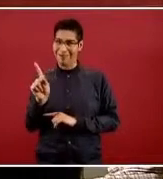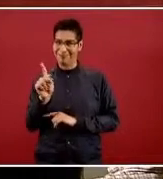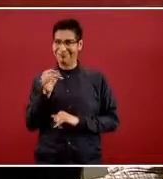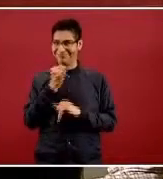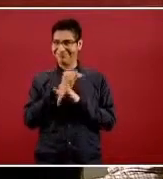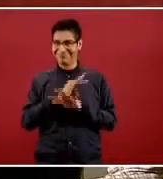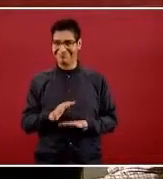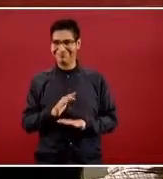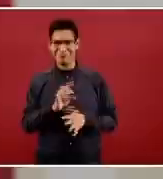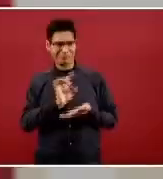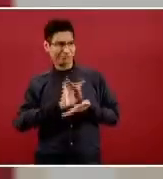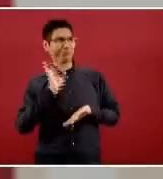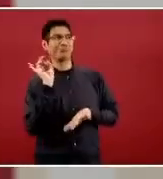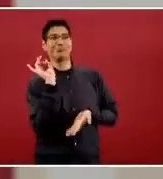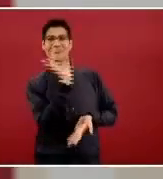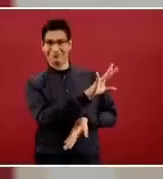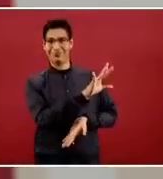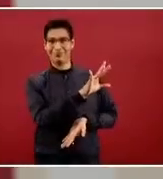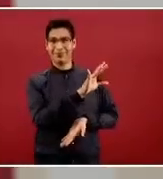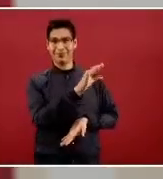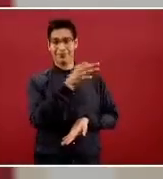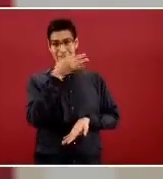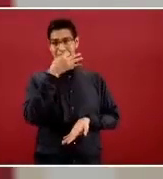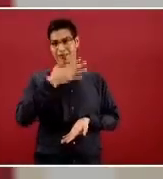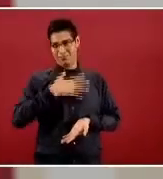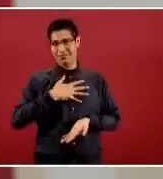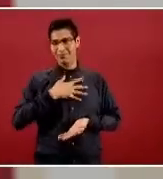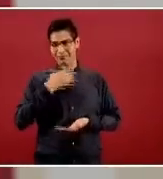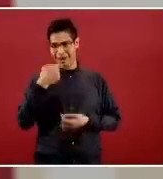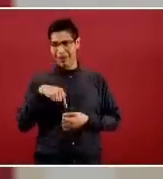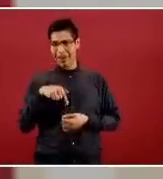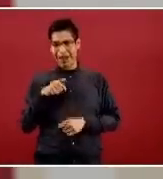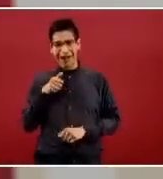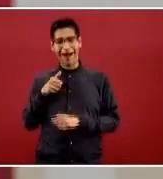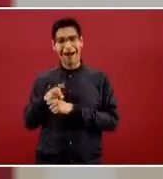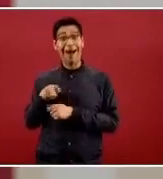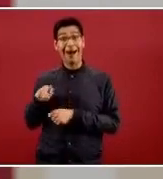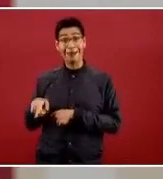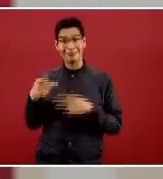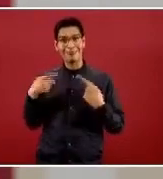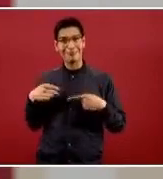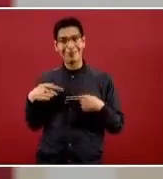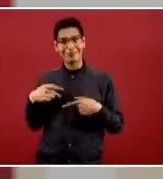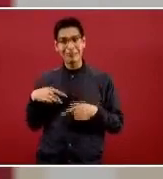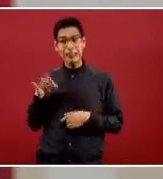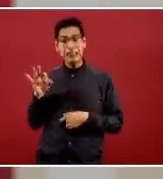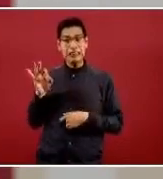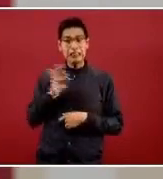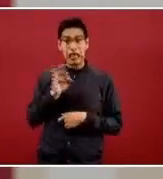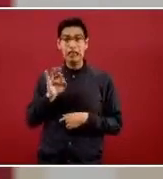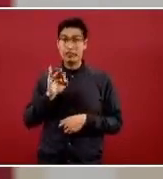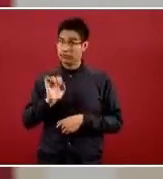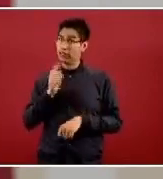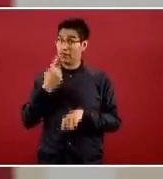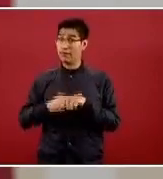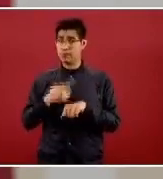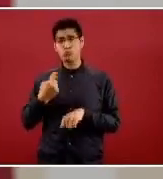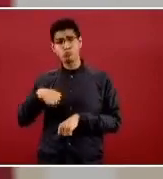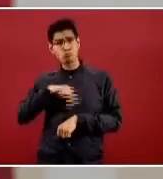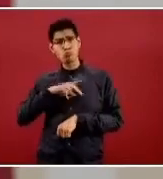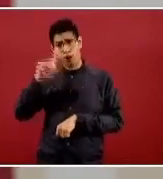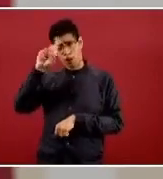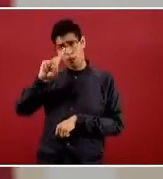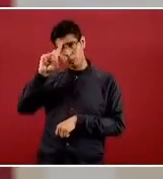nos notifica, digamos, de su sospecha. Le podemos además asesorar si es que